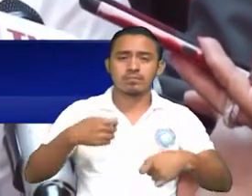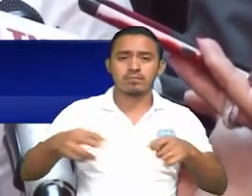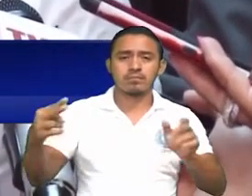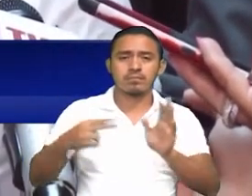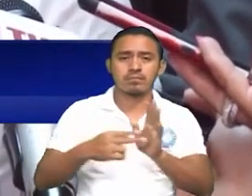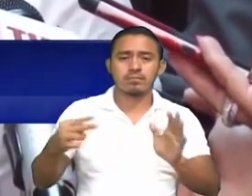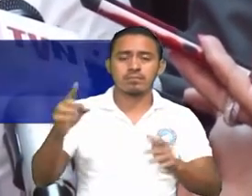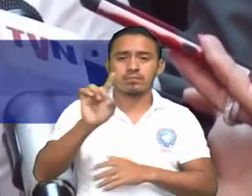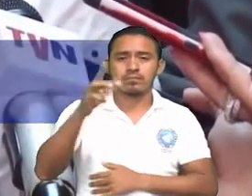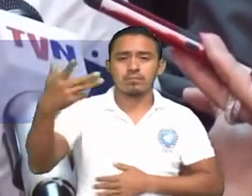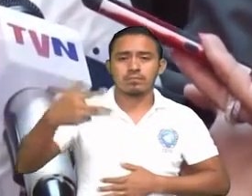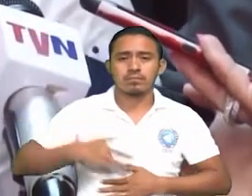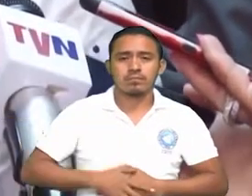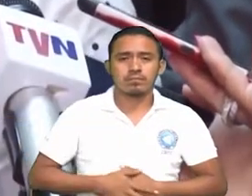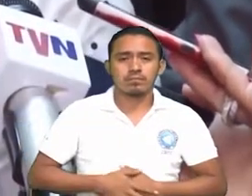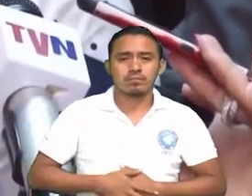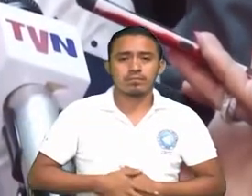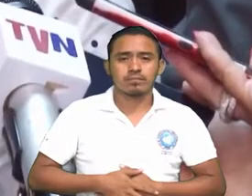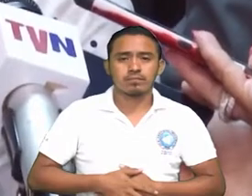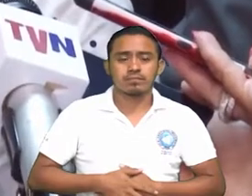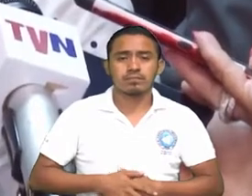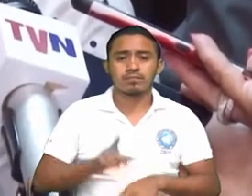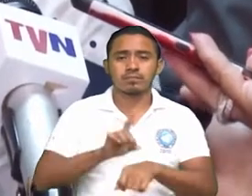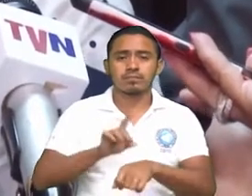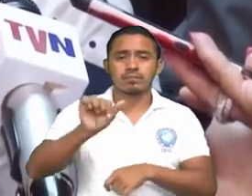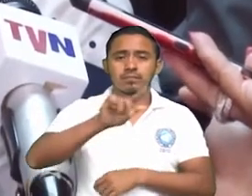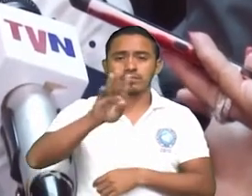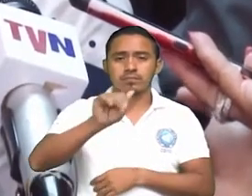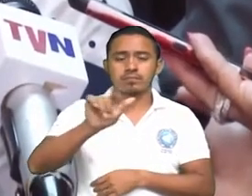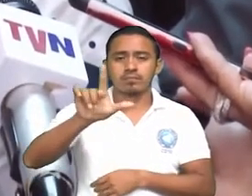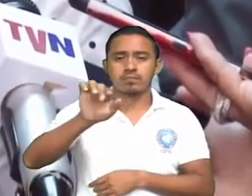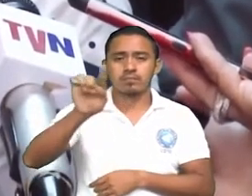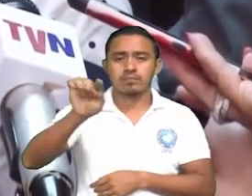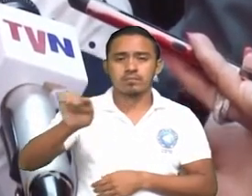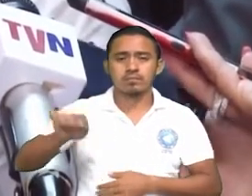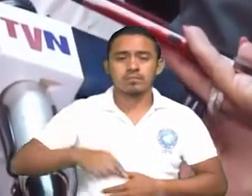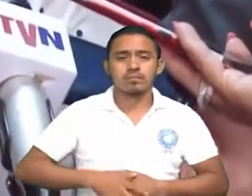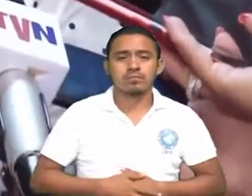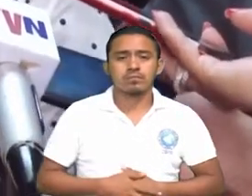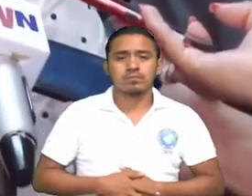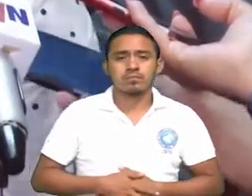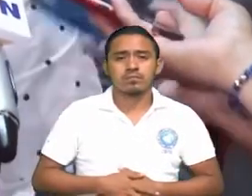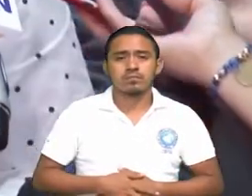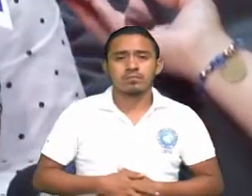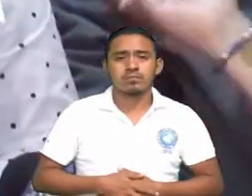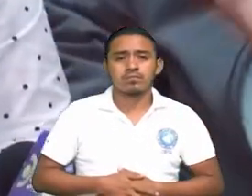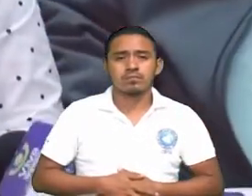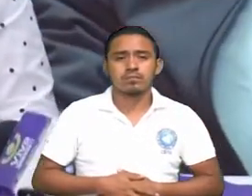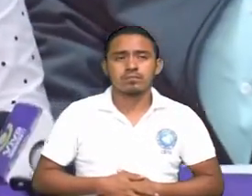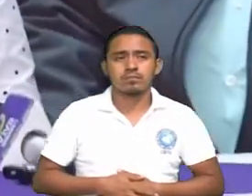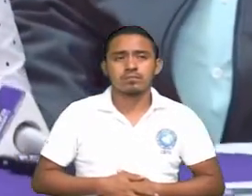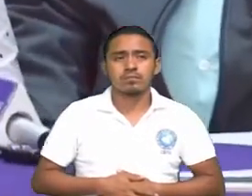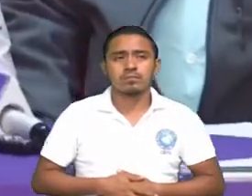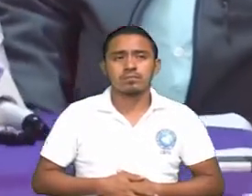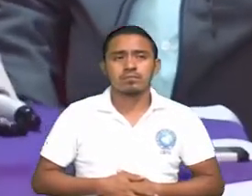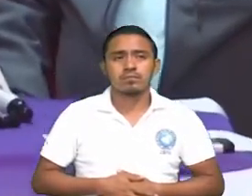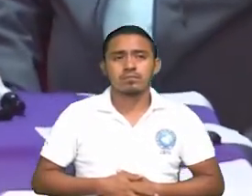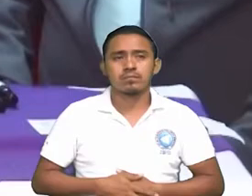año 2019. Doctora Alba Luz Torres, ministra del Trabajo. Muchas gracias.